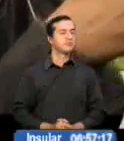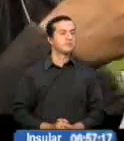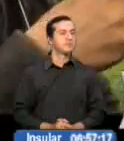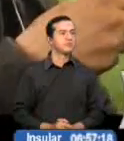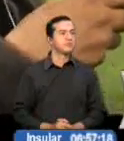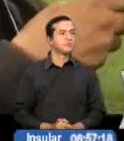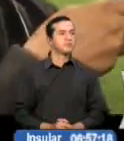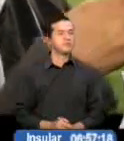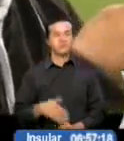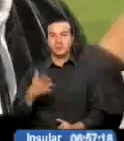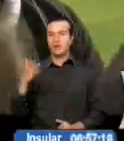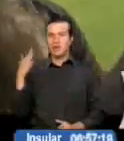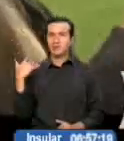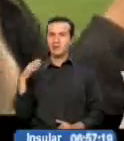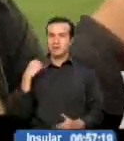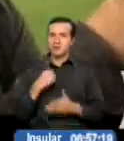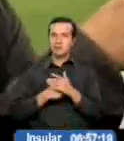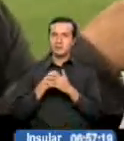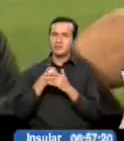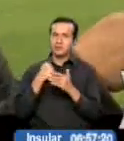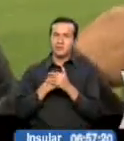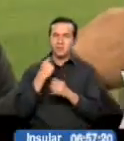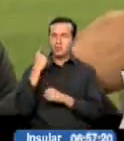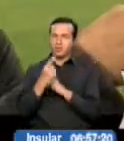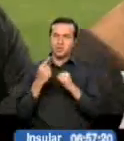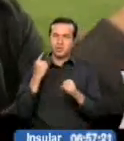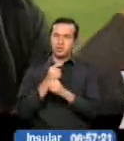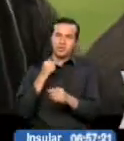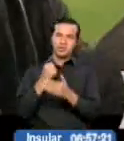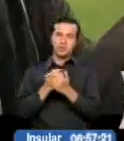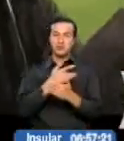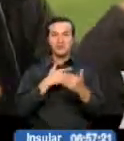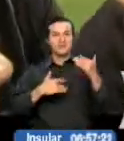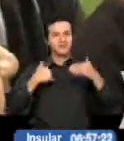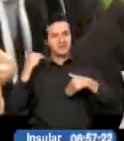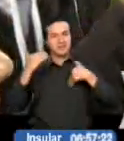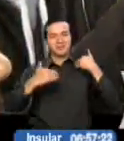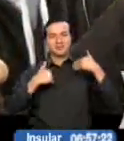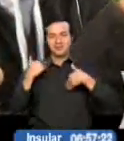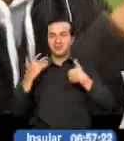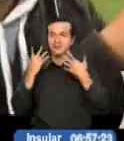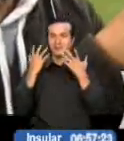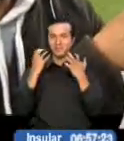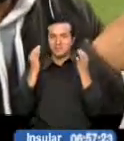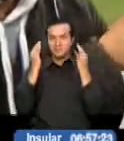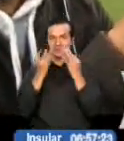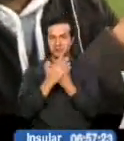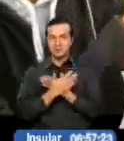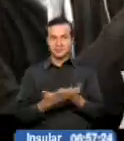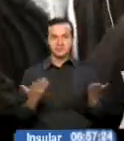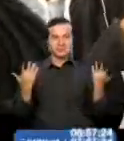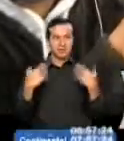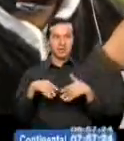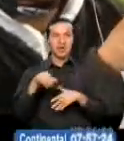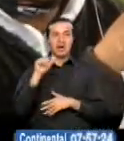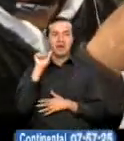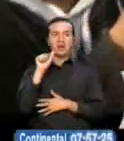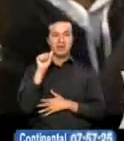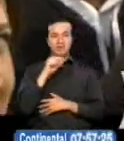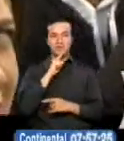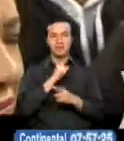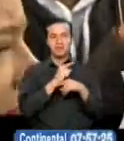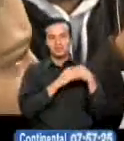Lo que veníamos buscando se logró, todo un trabajo de un año, contentísimo, se dio lo que queríamos, estamos en la A y